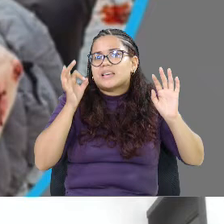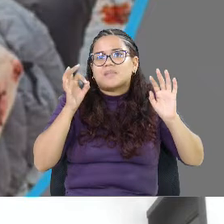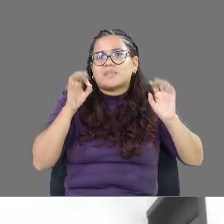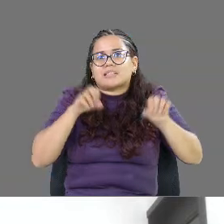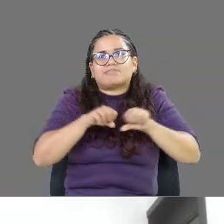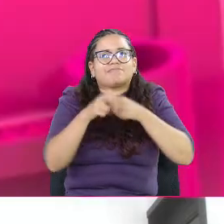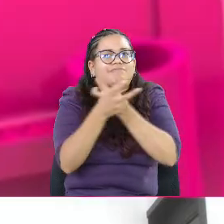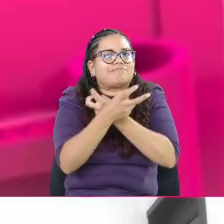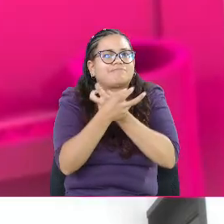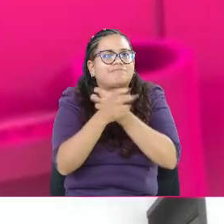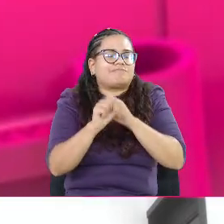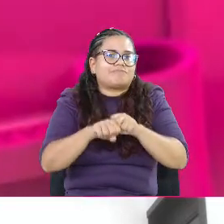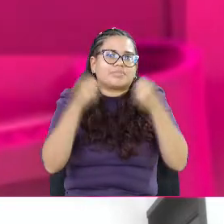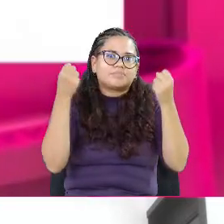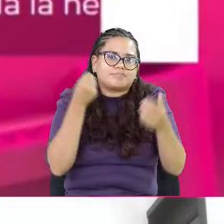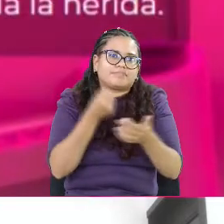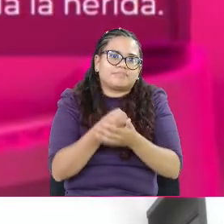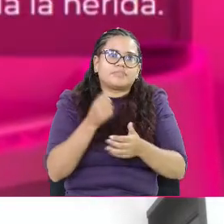fracturas,